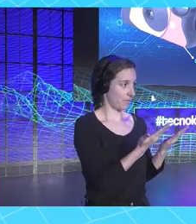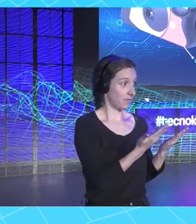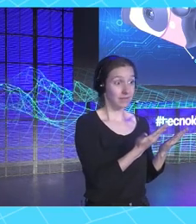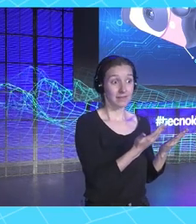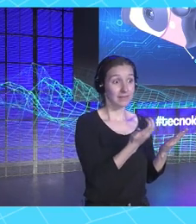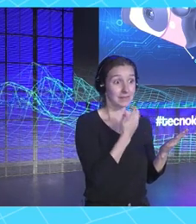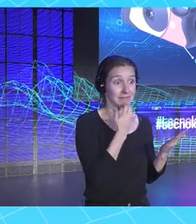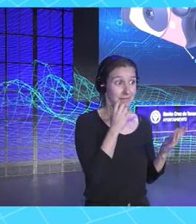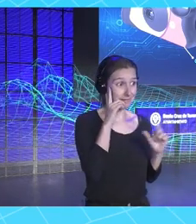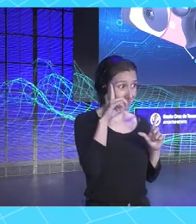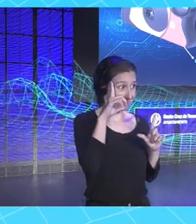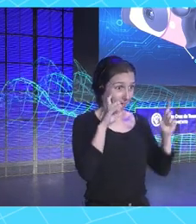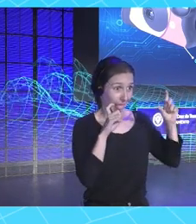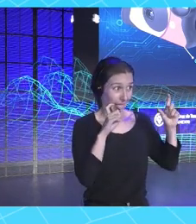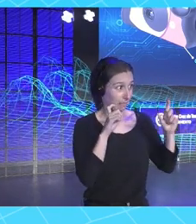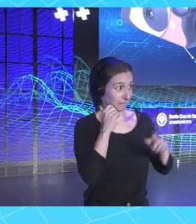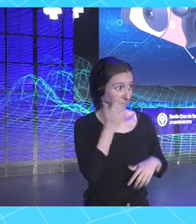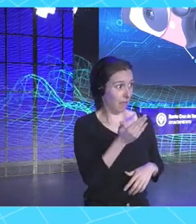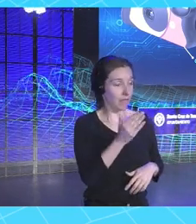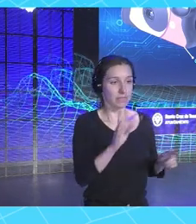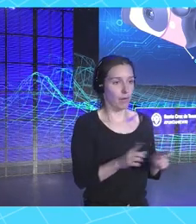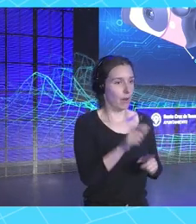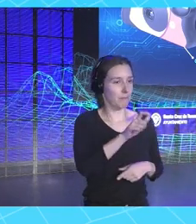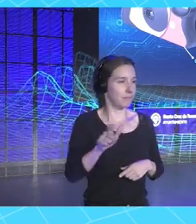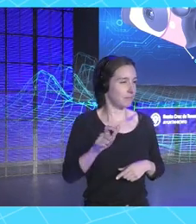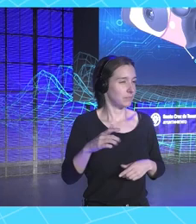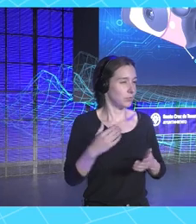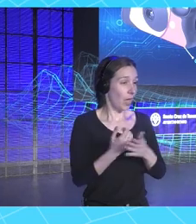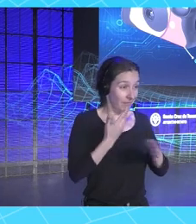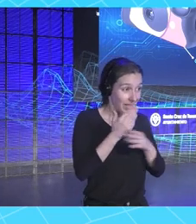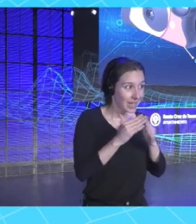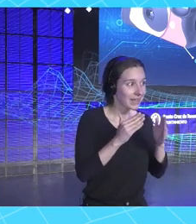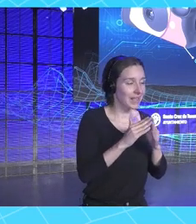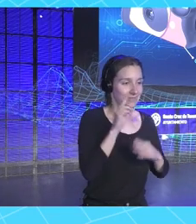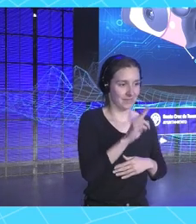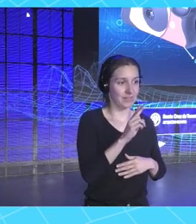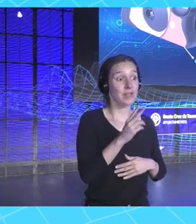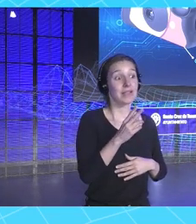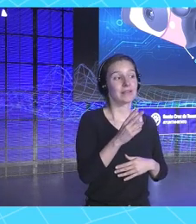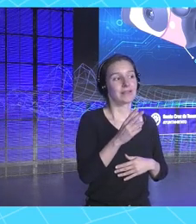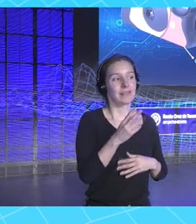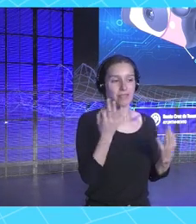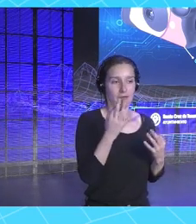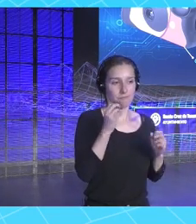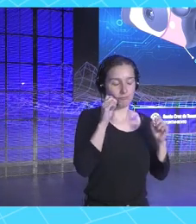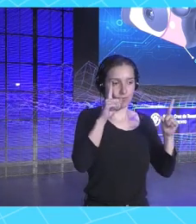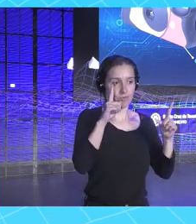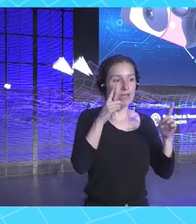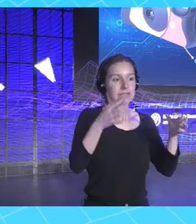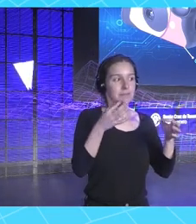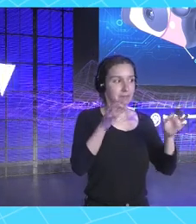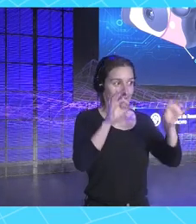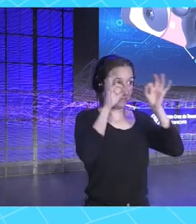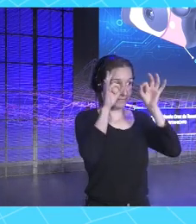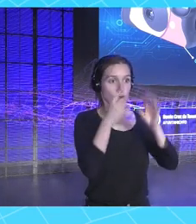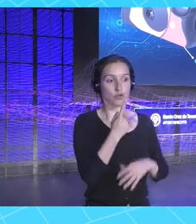mal a todo el mundo que llega a casa por tu propio bien ojos abiertos siempre es verdad que salían rojos porque se parece el faro